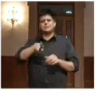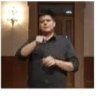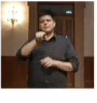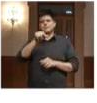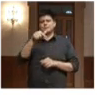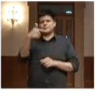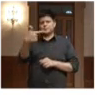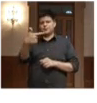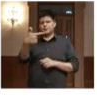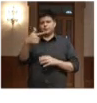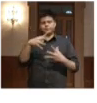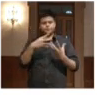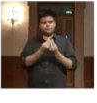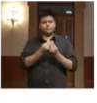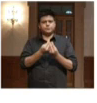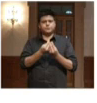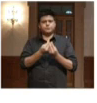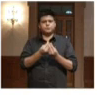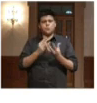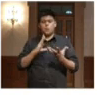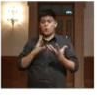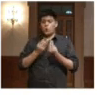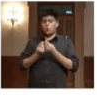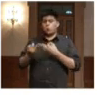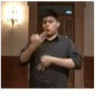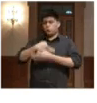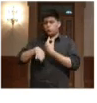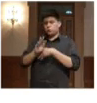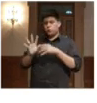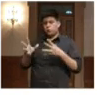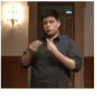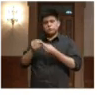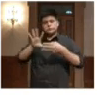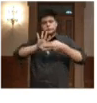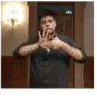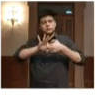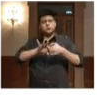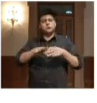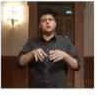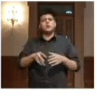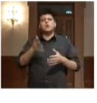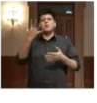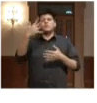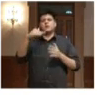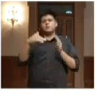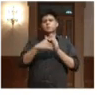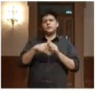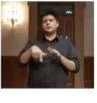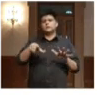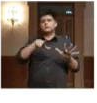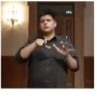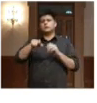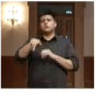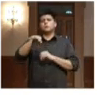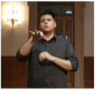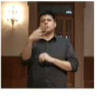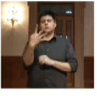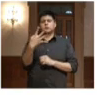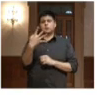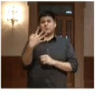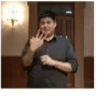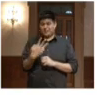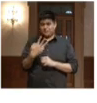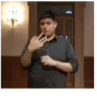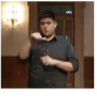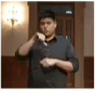en total. Para dar un total de confirmados por el INDRE de 10.743, al día de hoy en el estado